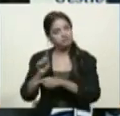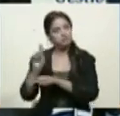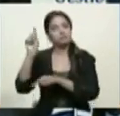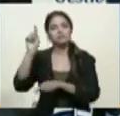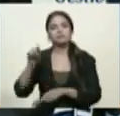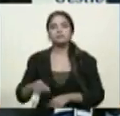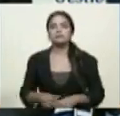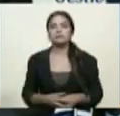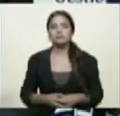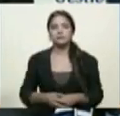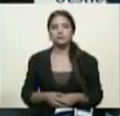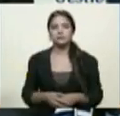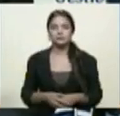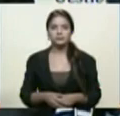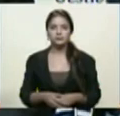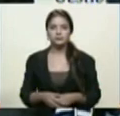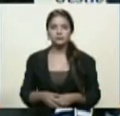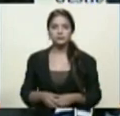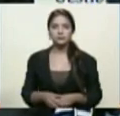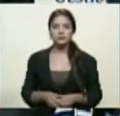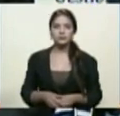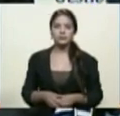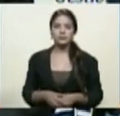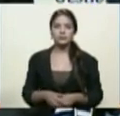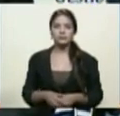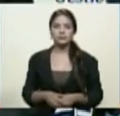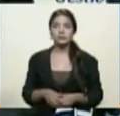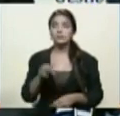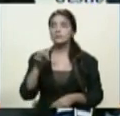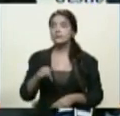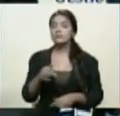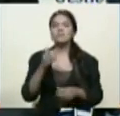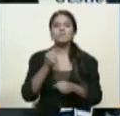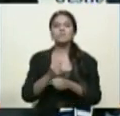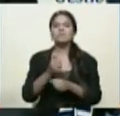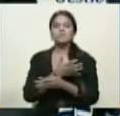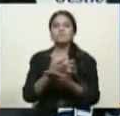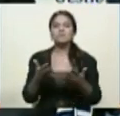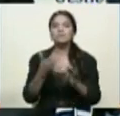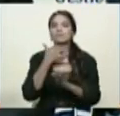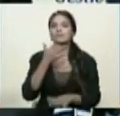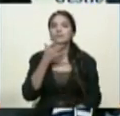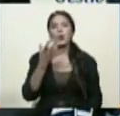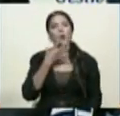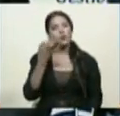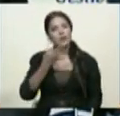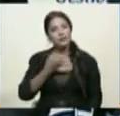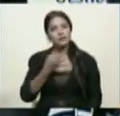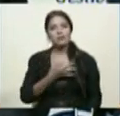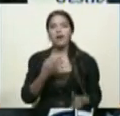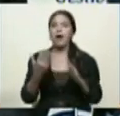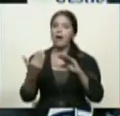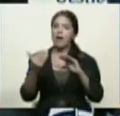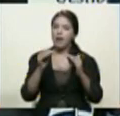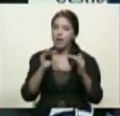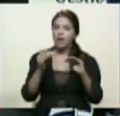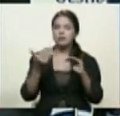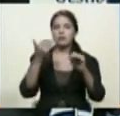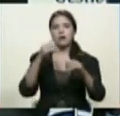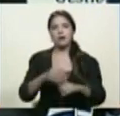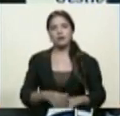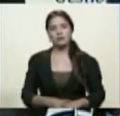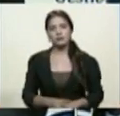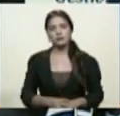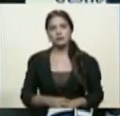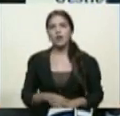se le devuelve con creces porque también aquí estamos hablando de cuestiones de honestidad y de ética se